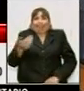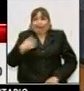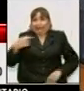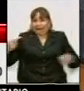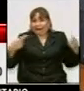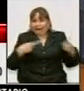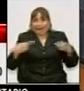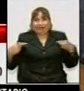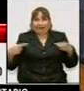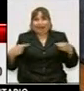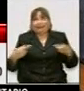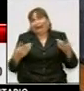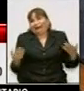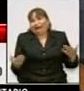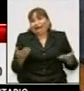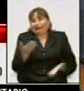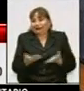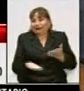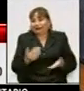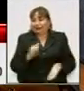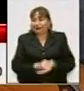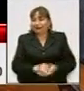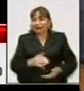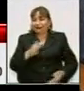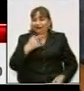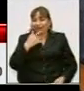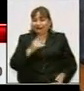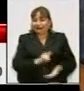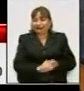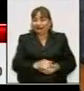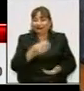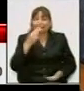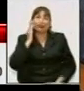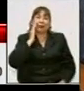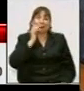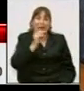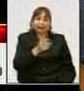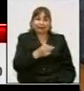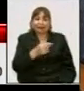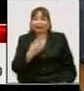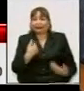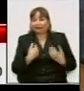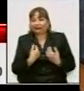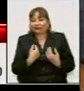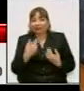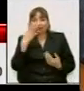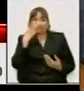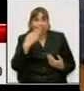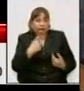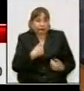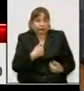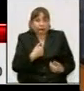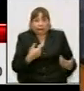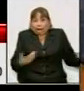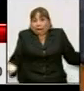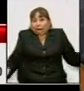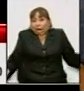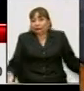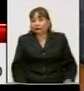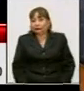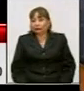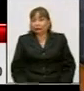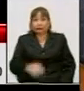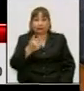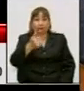adversarios. Inclusive la mamá de ella también está un poco molesta, pero ella tomó